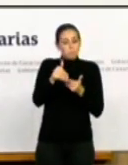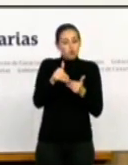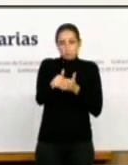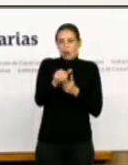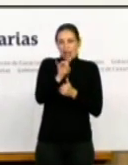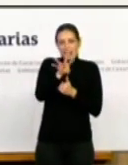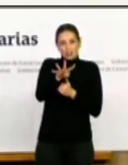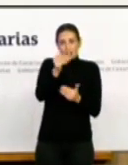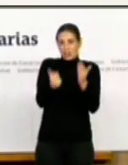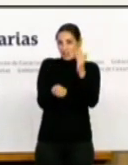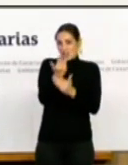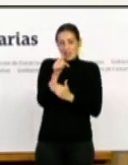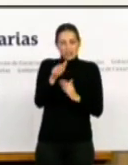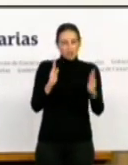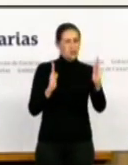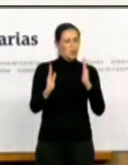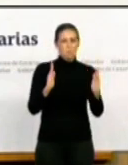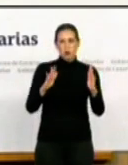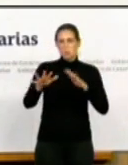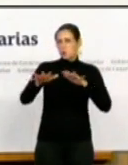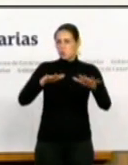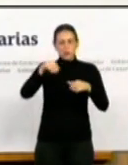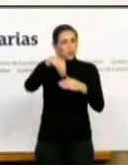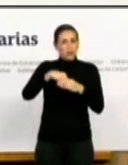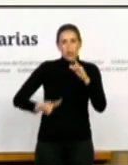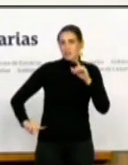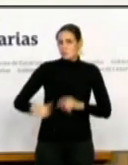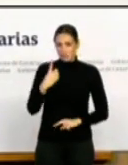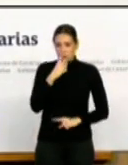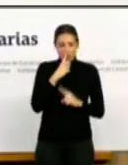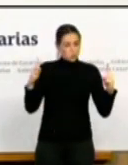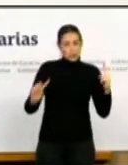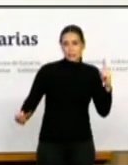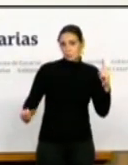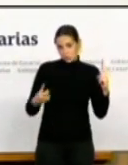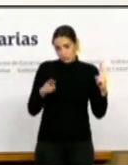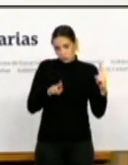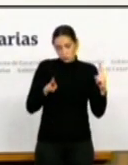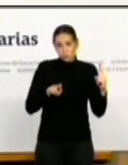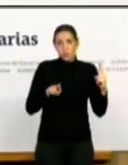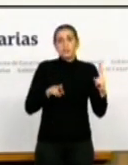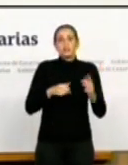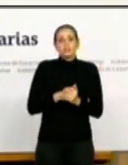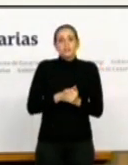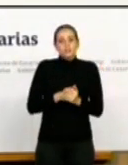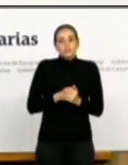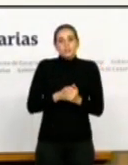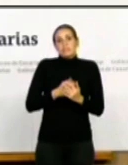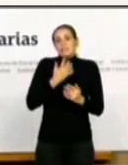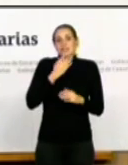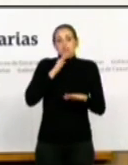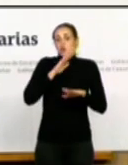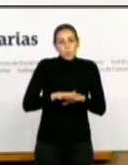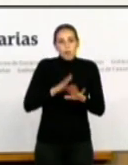son seguramente los 14 días de mayor movimiento interno de todo el año, se incumpla y tengamos que padecer